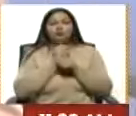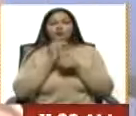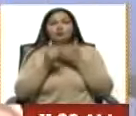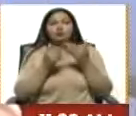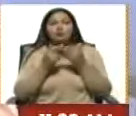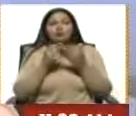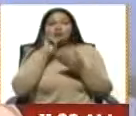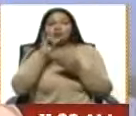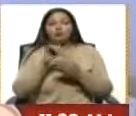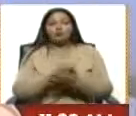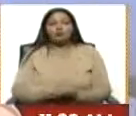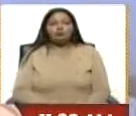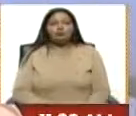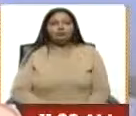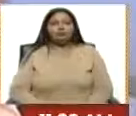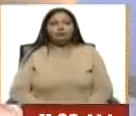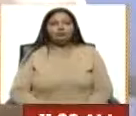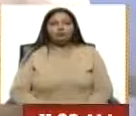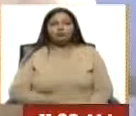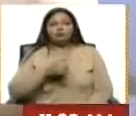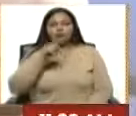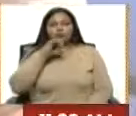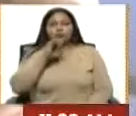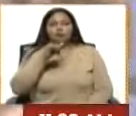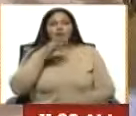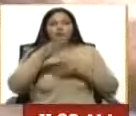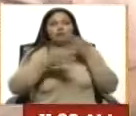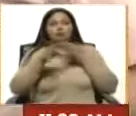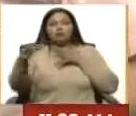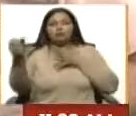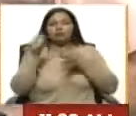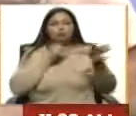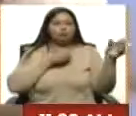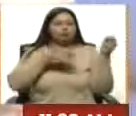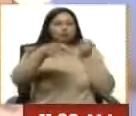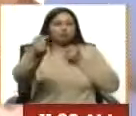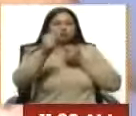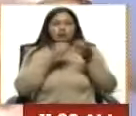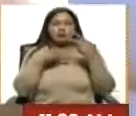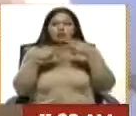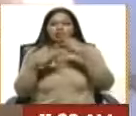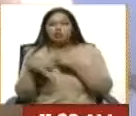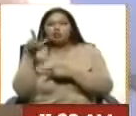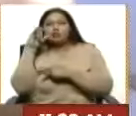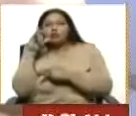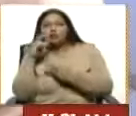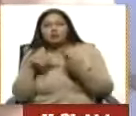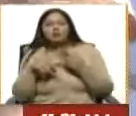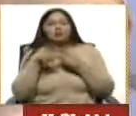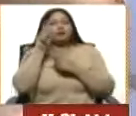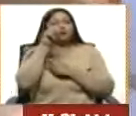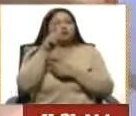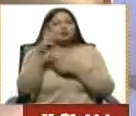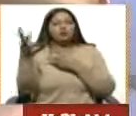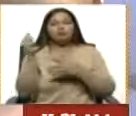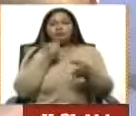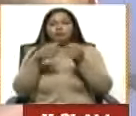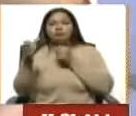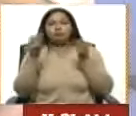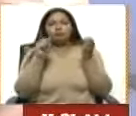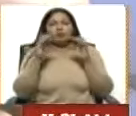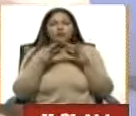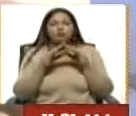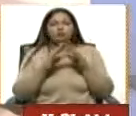para informar. Ustedes lo estaban haciendo ahorita, ¿no? Entonces, agarrando información de TikTok, agarrando información de Instagram, de la cuenta de Twitter, de no sé quién. Esa pirámide